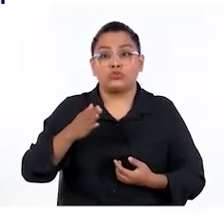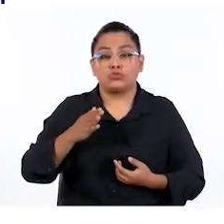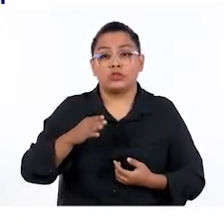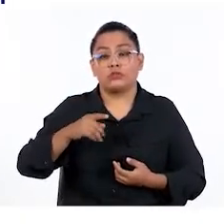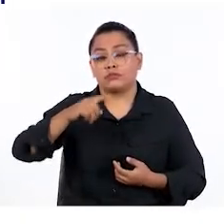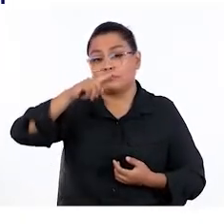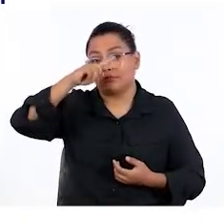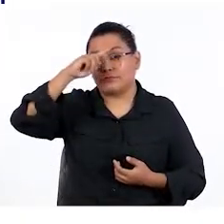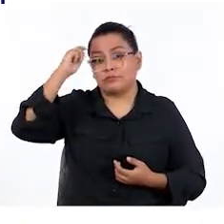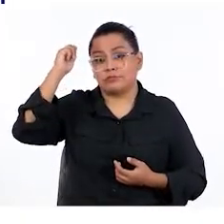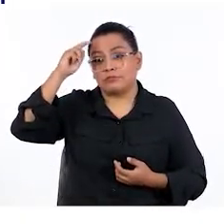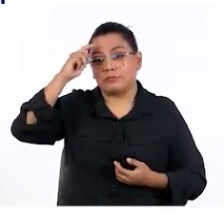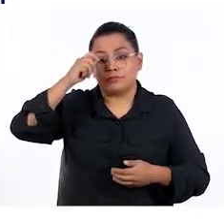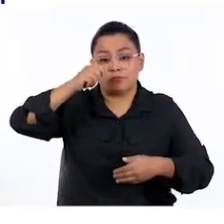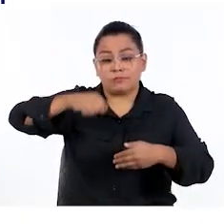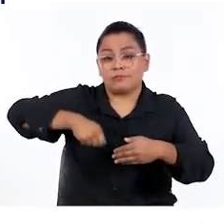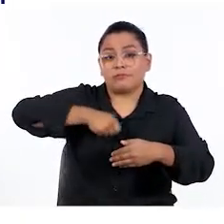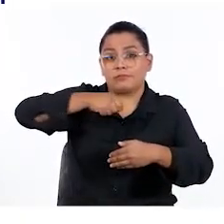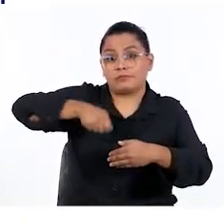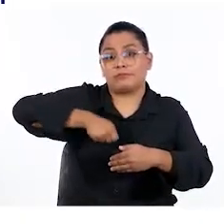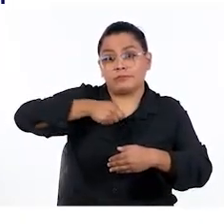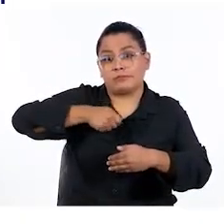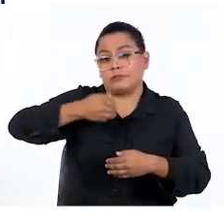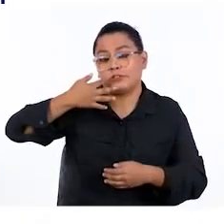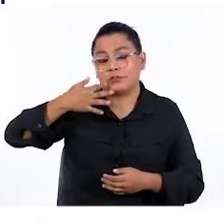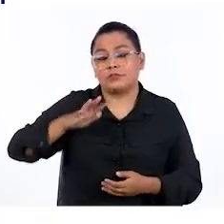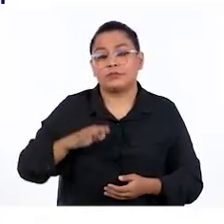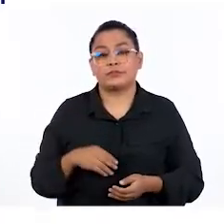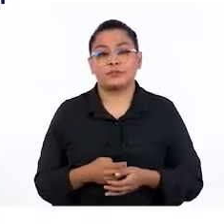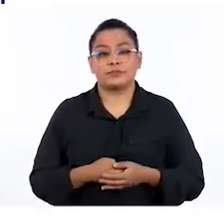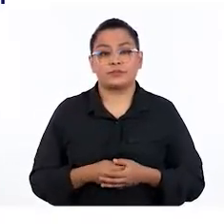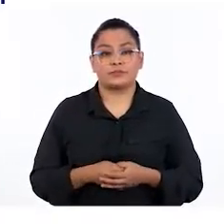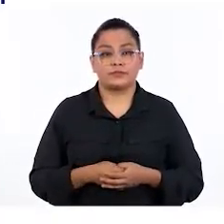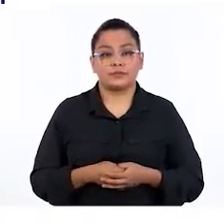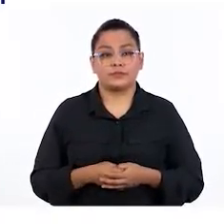trabajo, como podría ser cocinar.